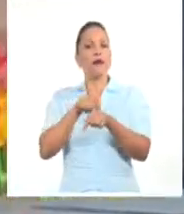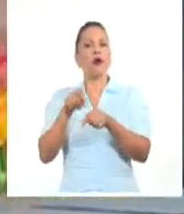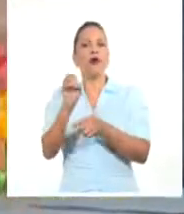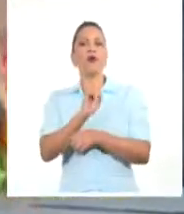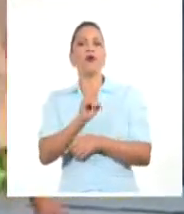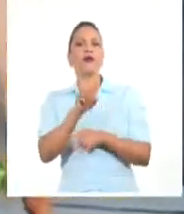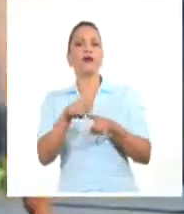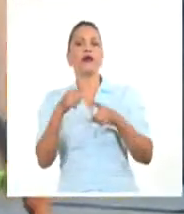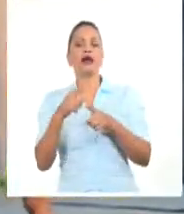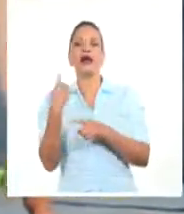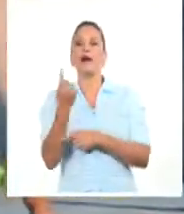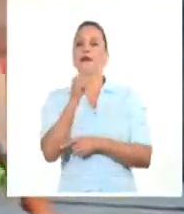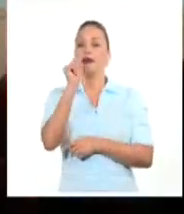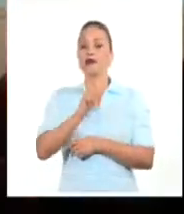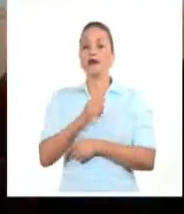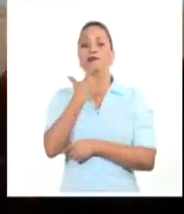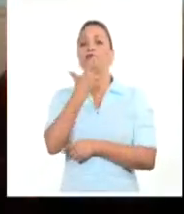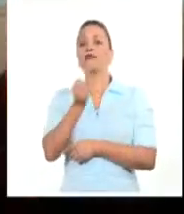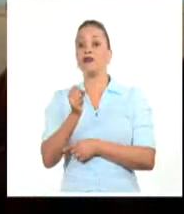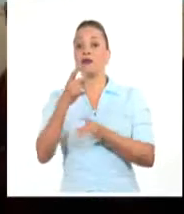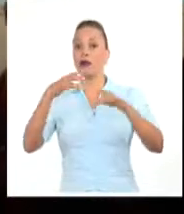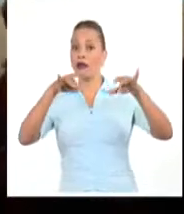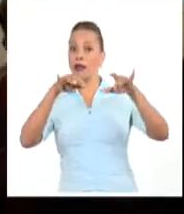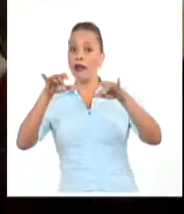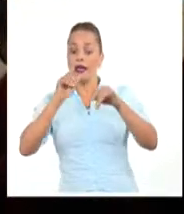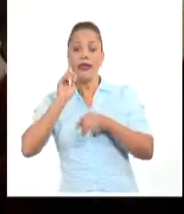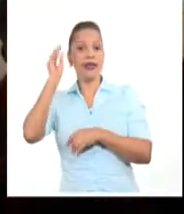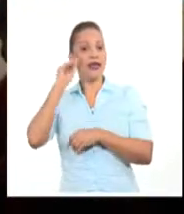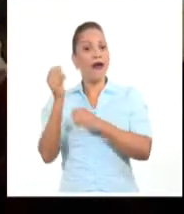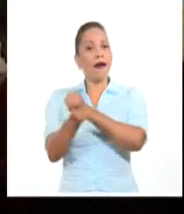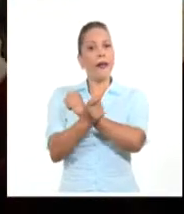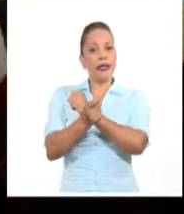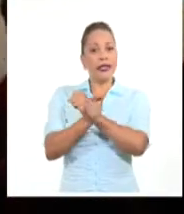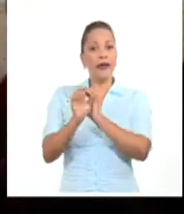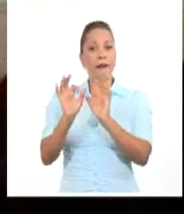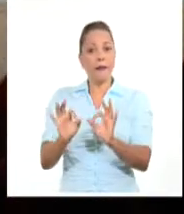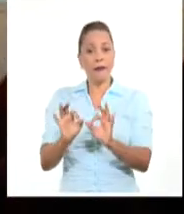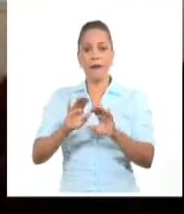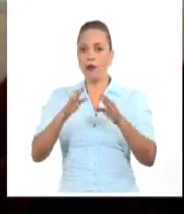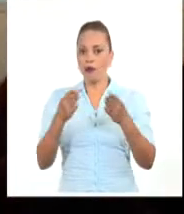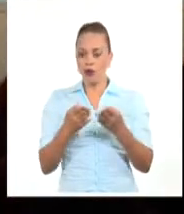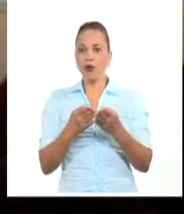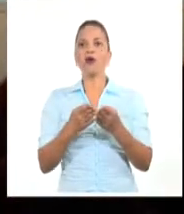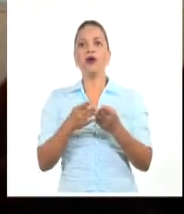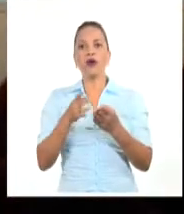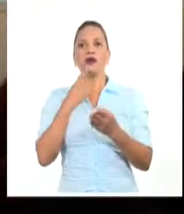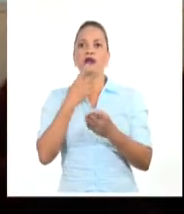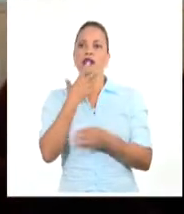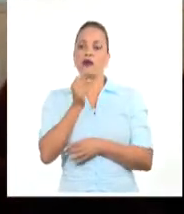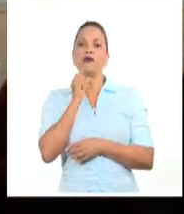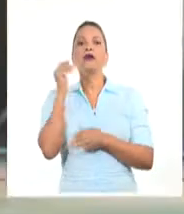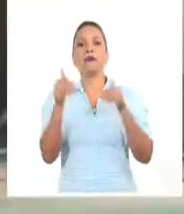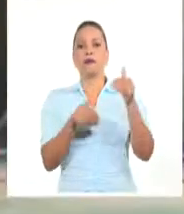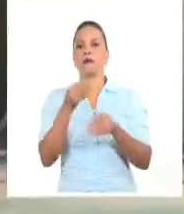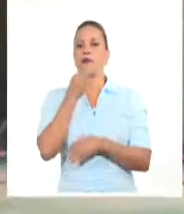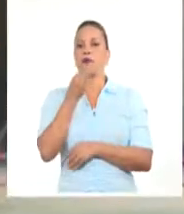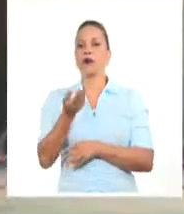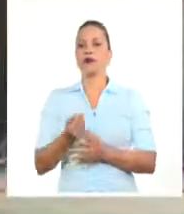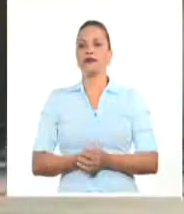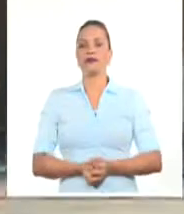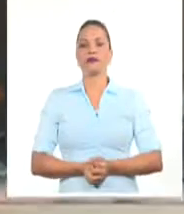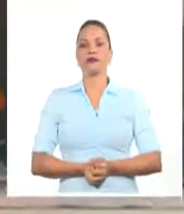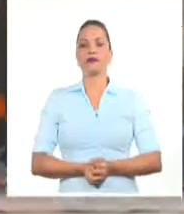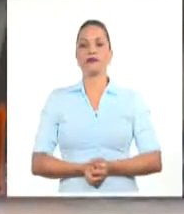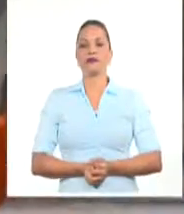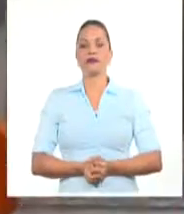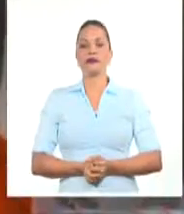aquellos espectadores curiosos que desean apreciar otros atributos e identidades en la creación. Constatar cuánto